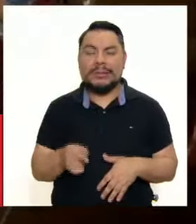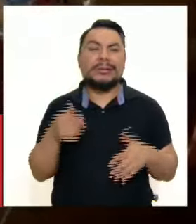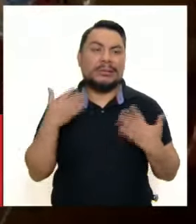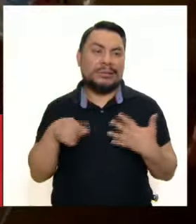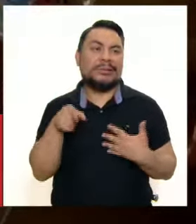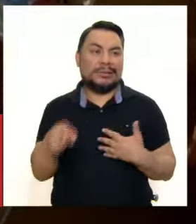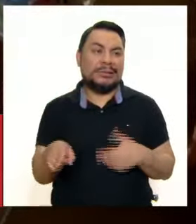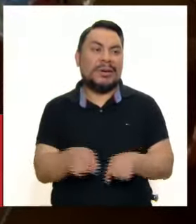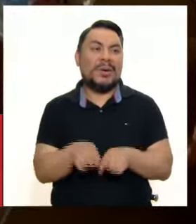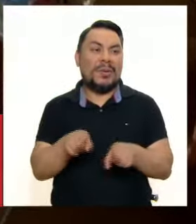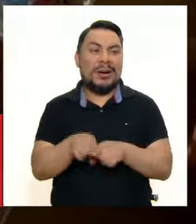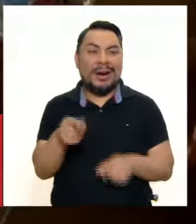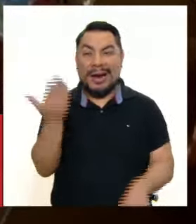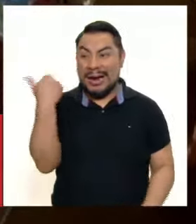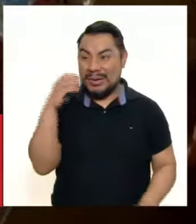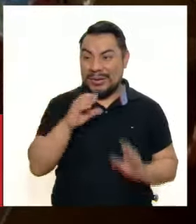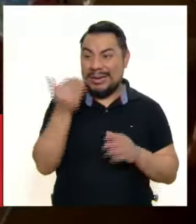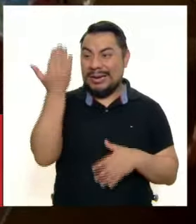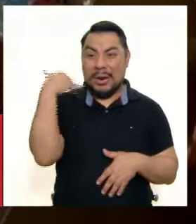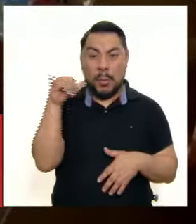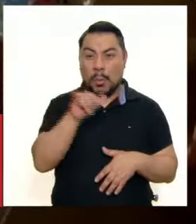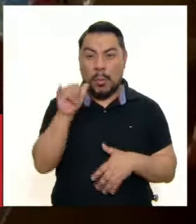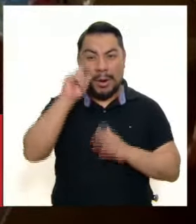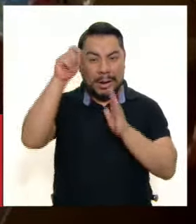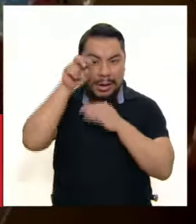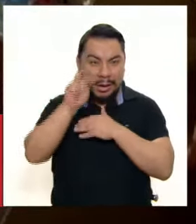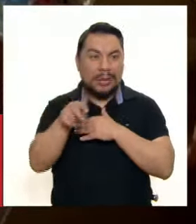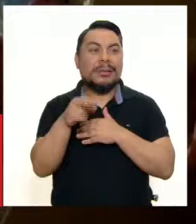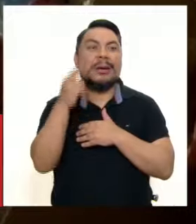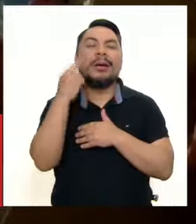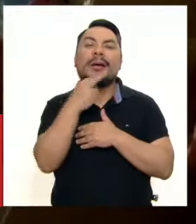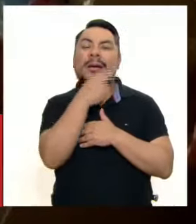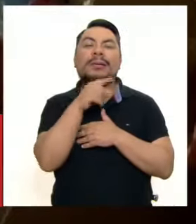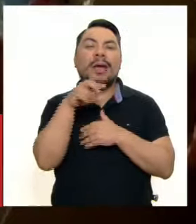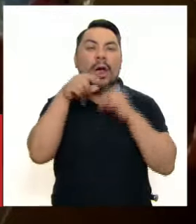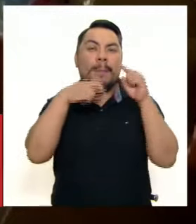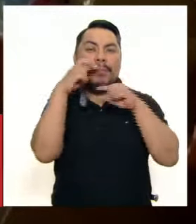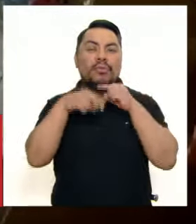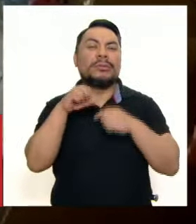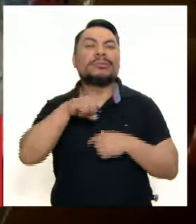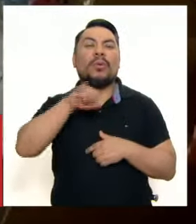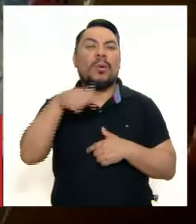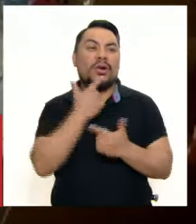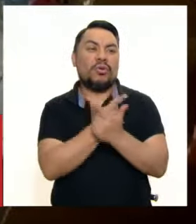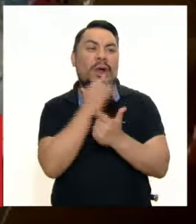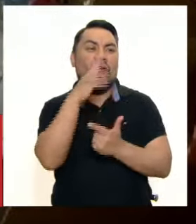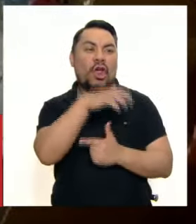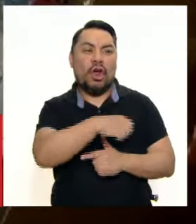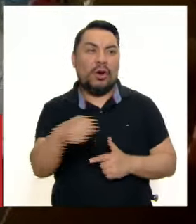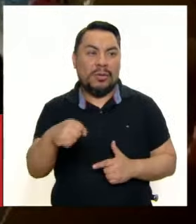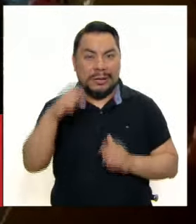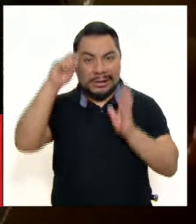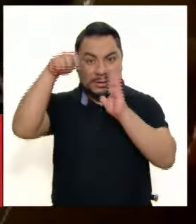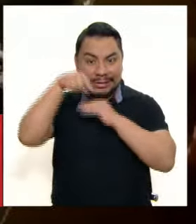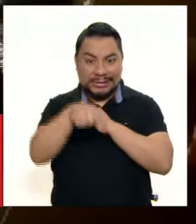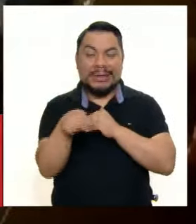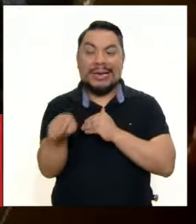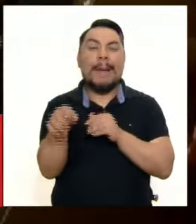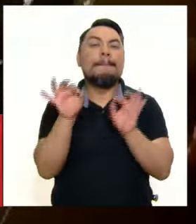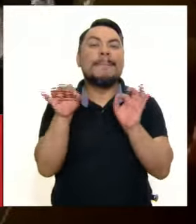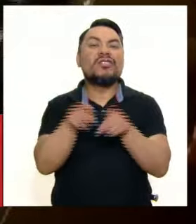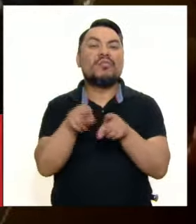sería la misma que hace unos días asaltó una pollería en San Juan del Lurigancho, como se ve en este